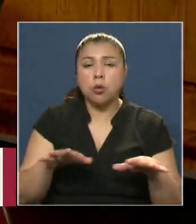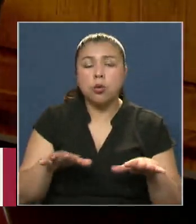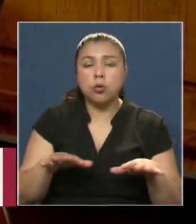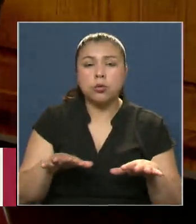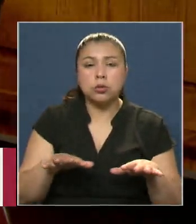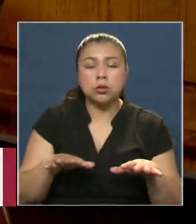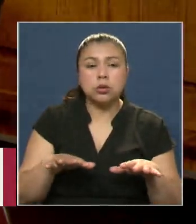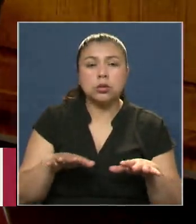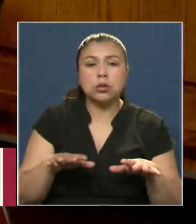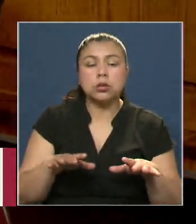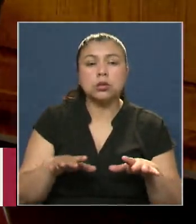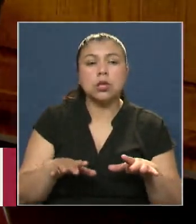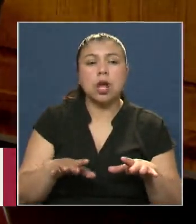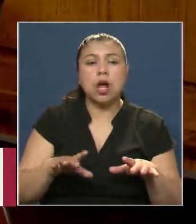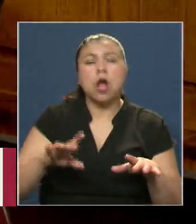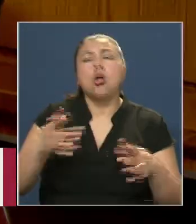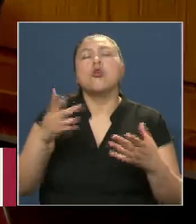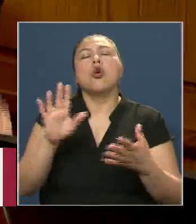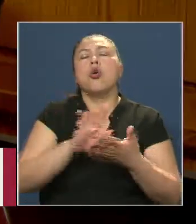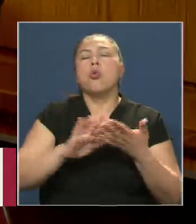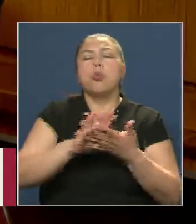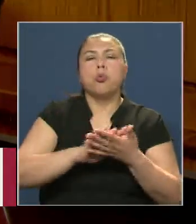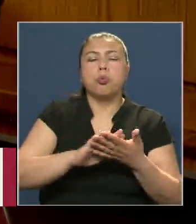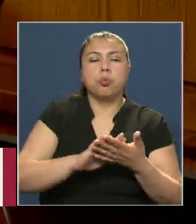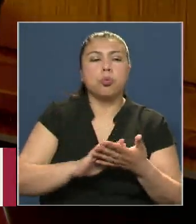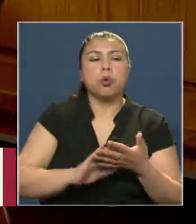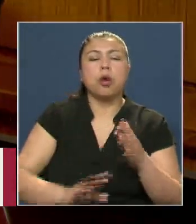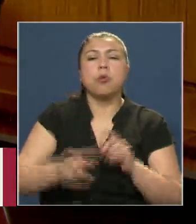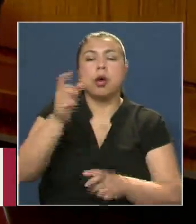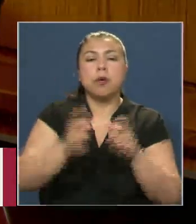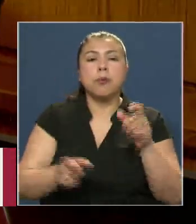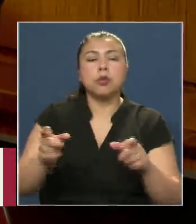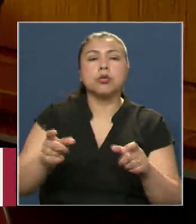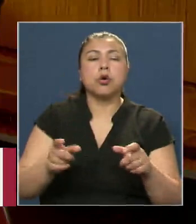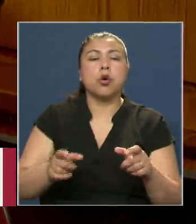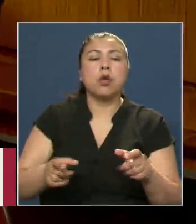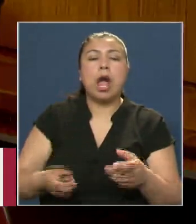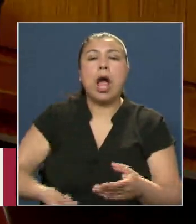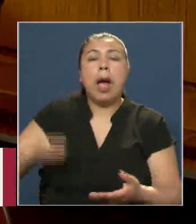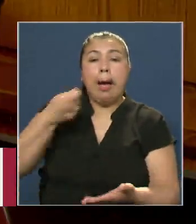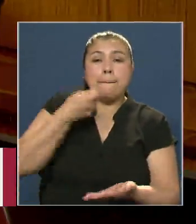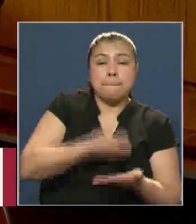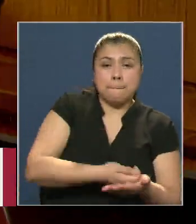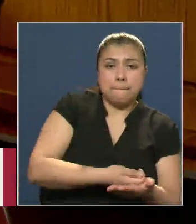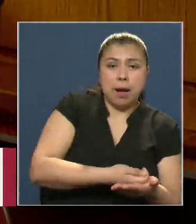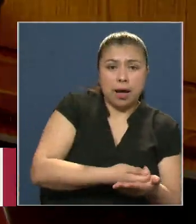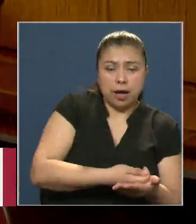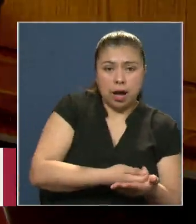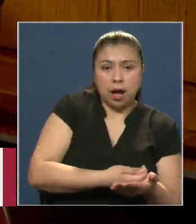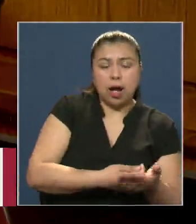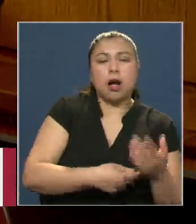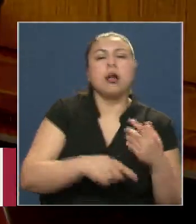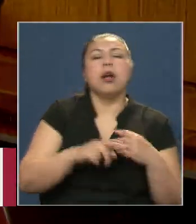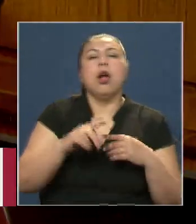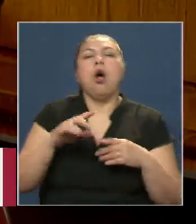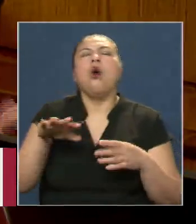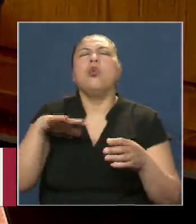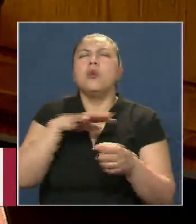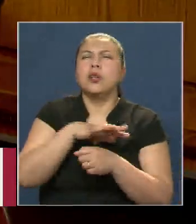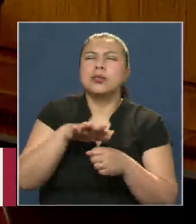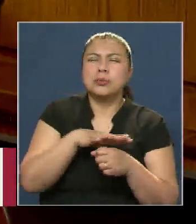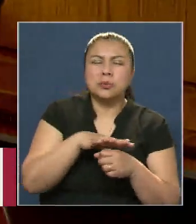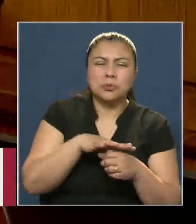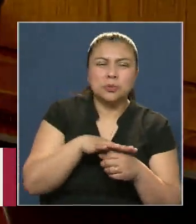¿cierto?, no, cuando se encuentren momentos críticos, no tuvieran un costo de bolsillo enorme, no se vieran en situación de